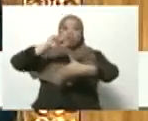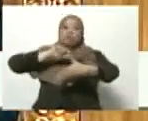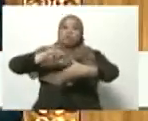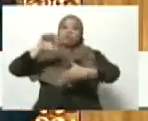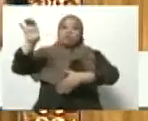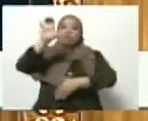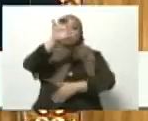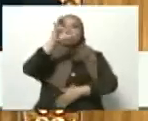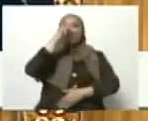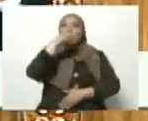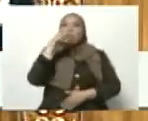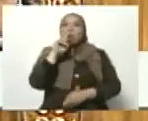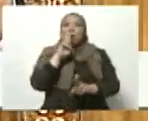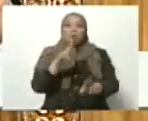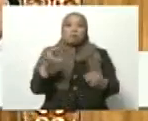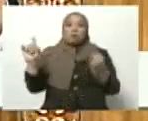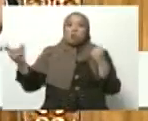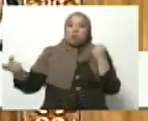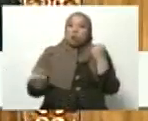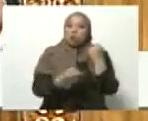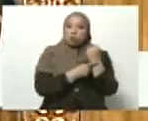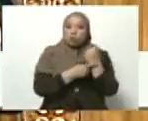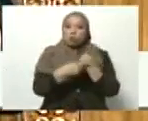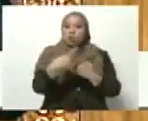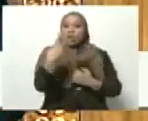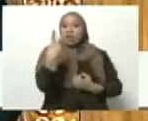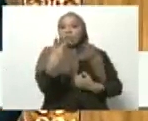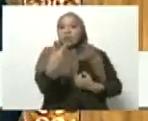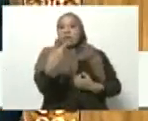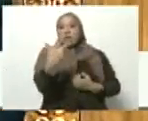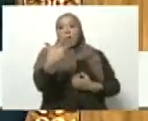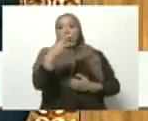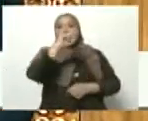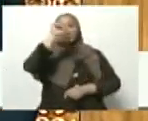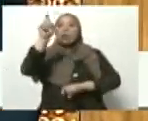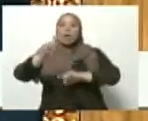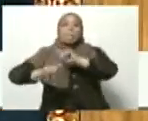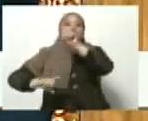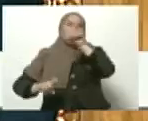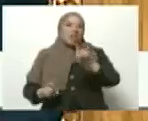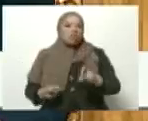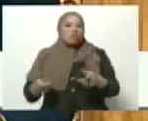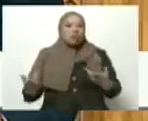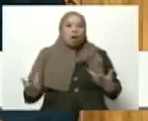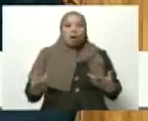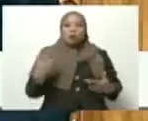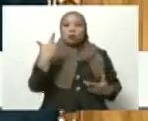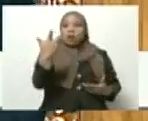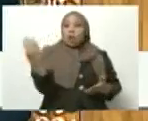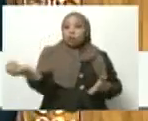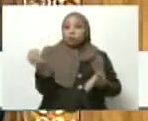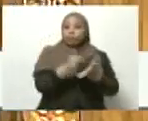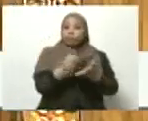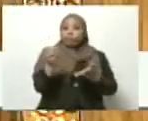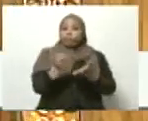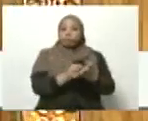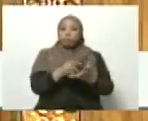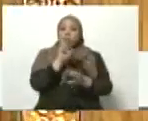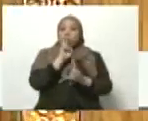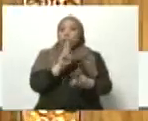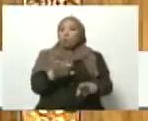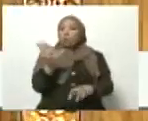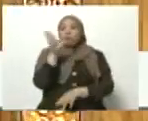que responderle. Se lo preguntó 3 veces en esa reunión. Y Guaidó no respondió, al punto que dijeron que es